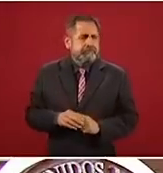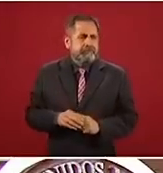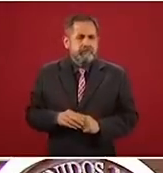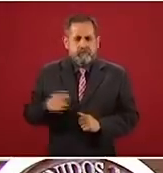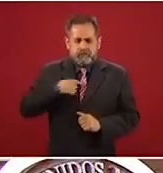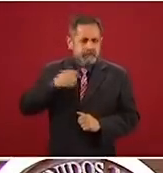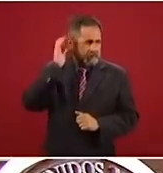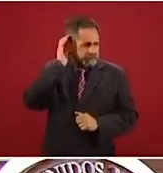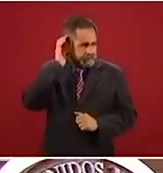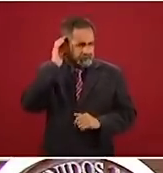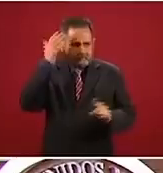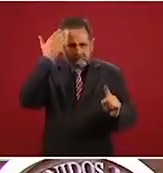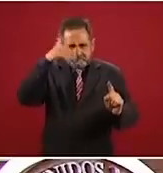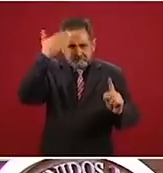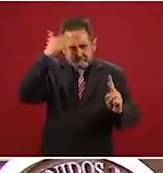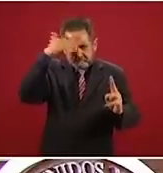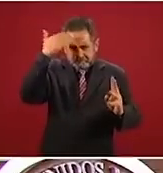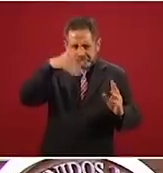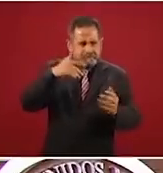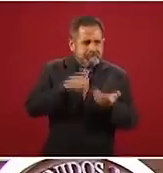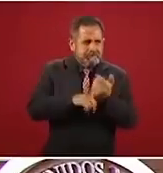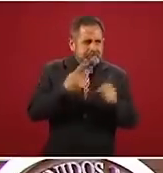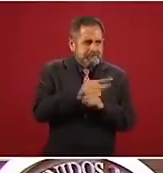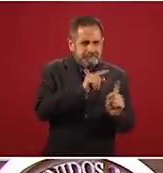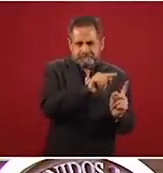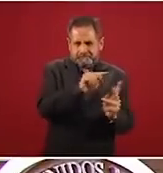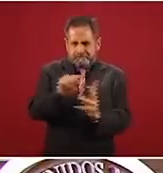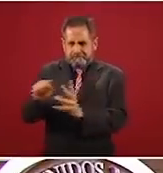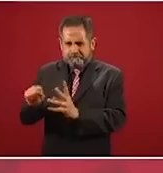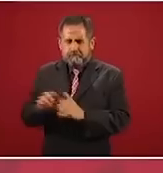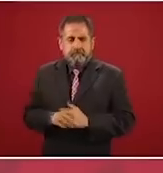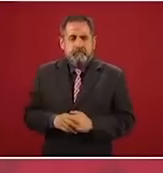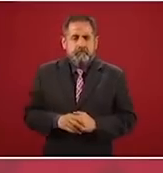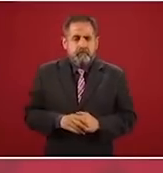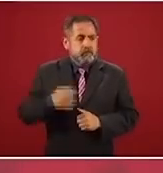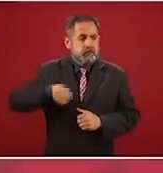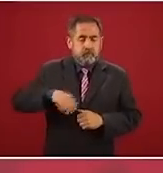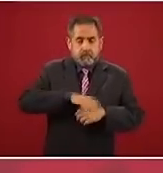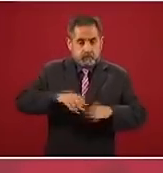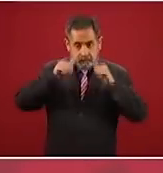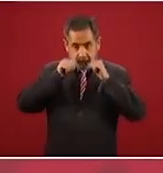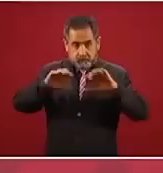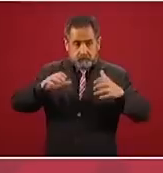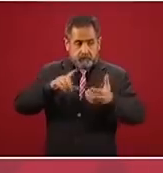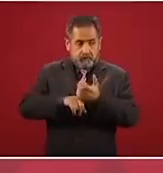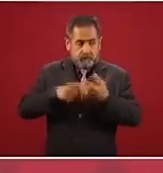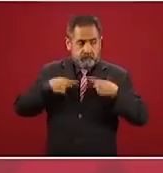y me entero de todo lo que está sucediendo. Tenemos atención permanente a los ciudadanos.